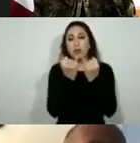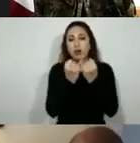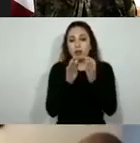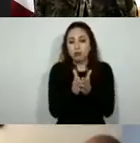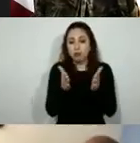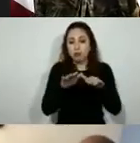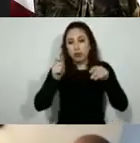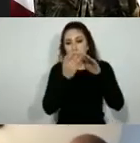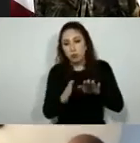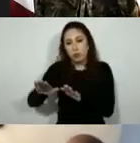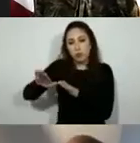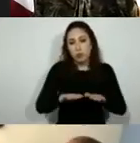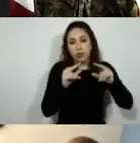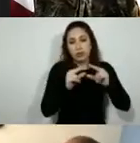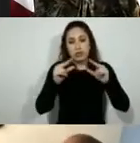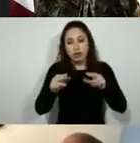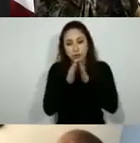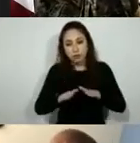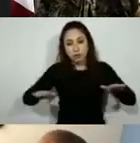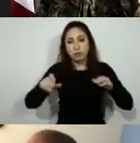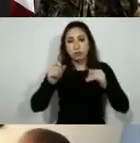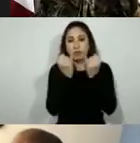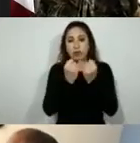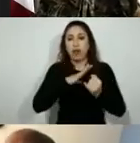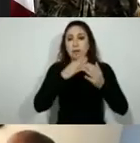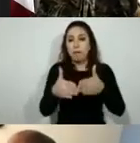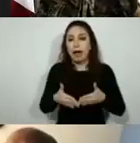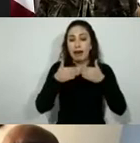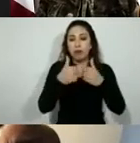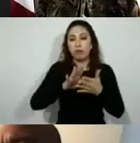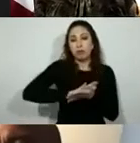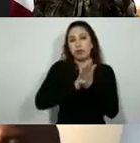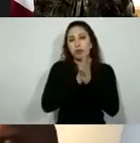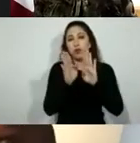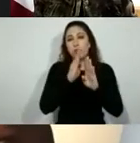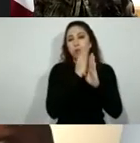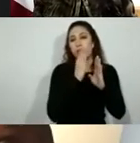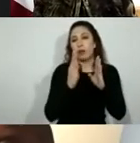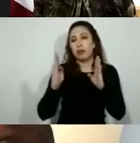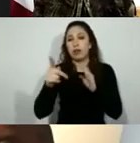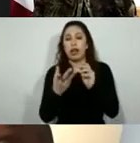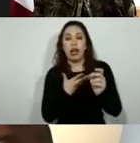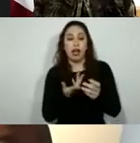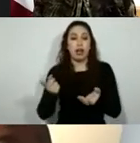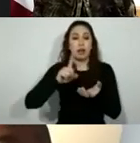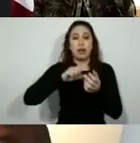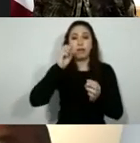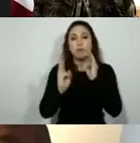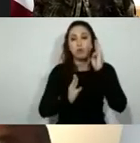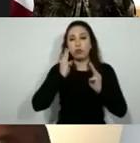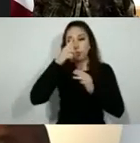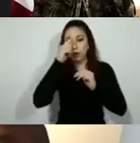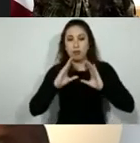se construyó un gran barco biblioteca que albergará al primer museo del cambio climático